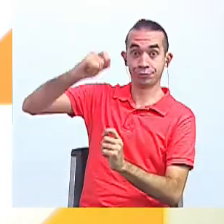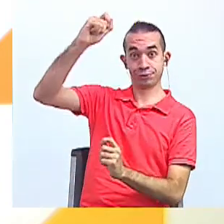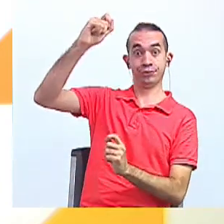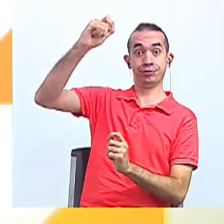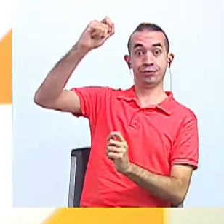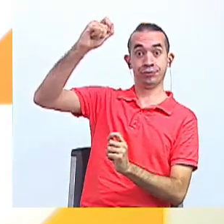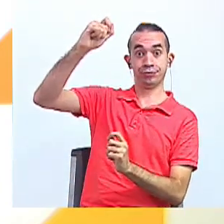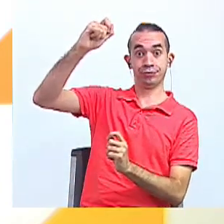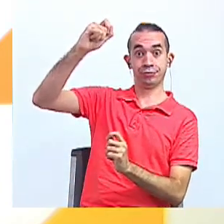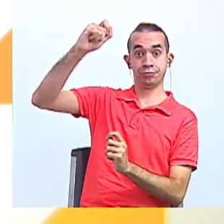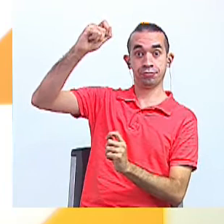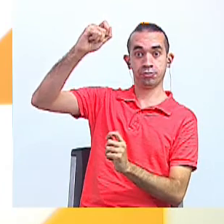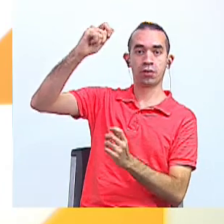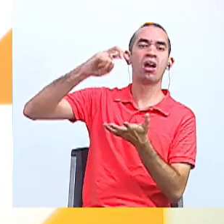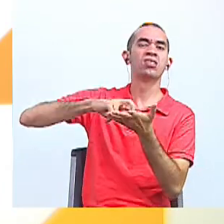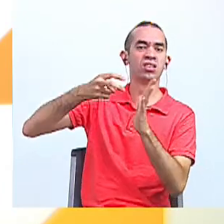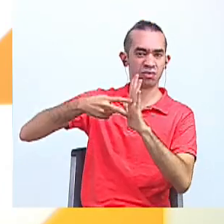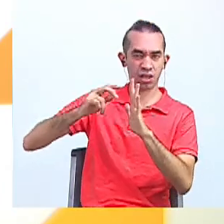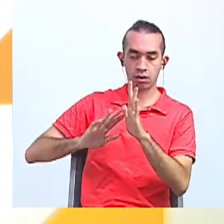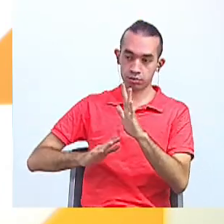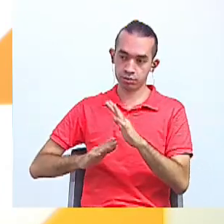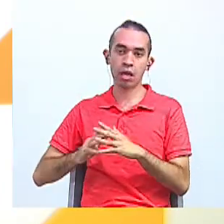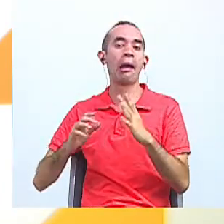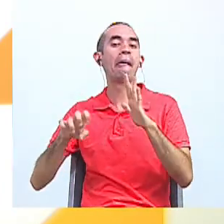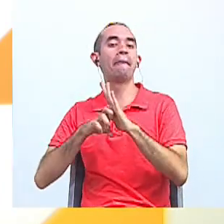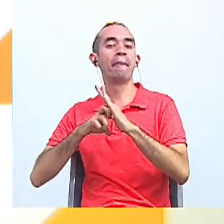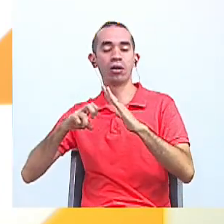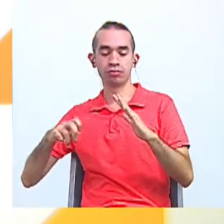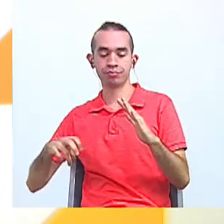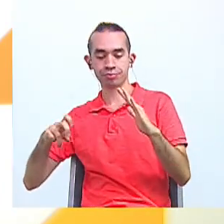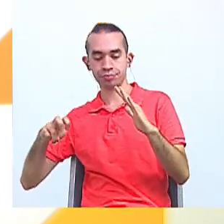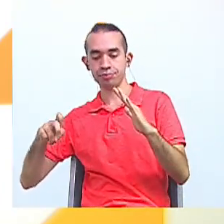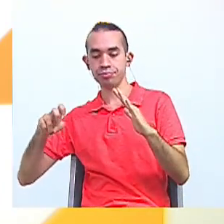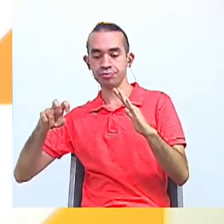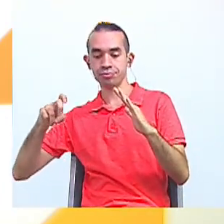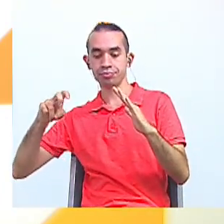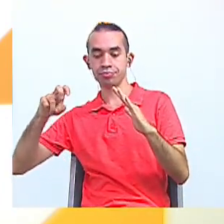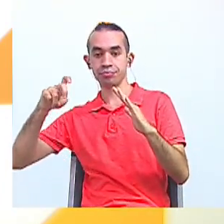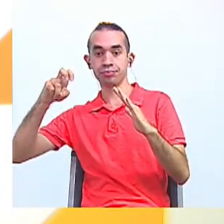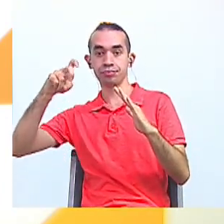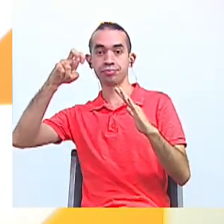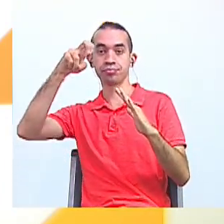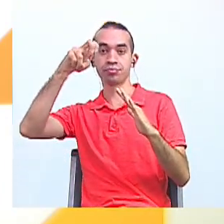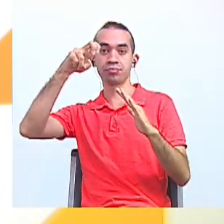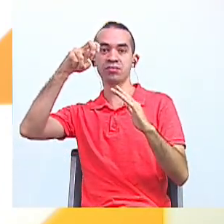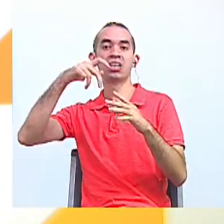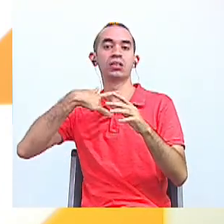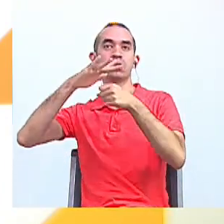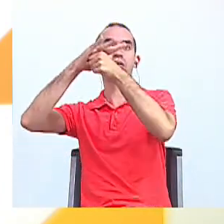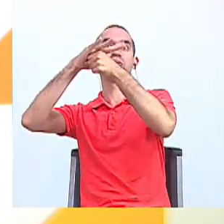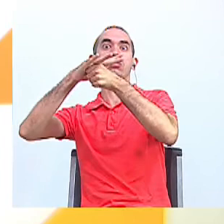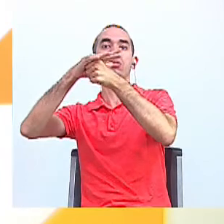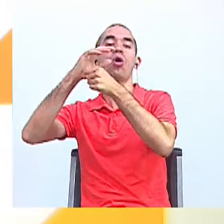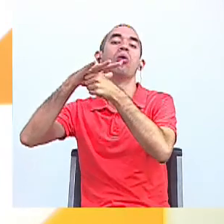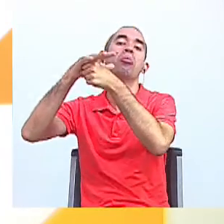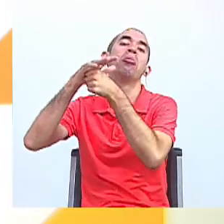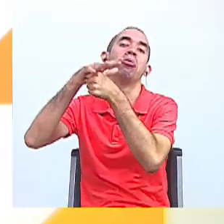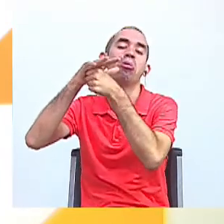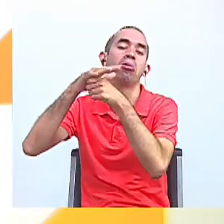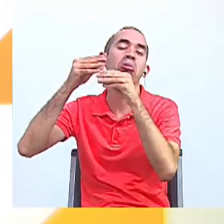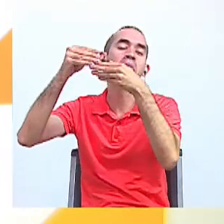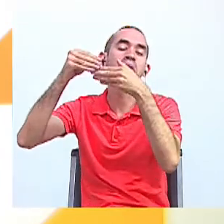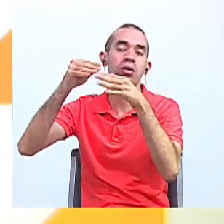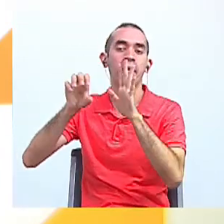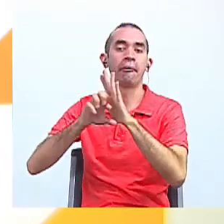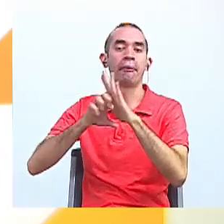dicen ustedes? ¿A mayor altitud, menor o mayor presión atmosférica? ¿Qué han escuchado? Si estamos,